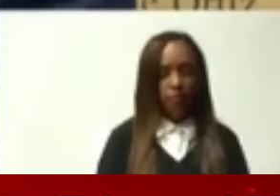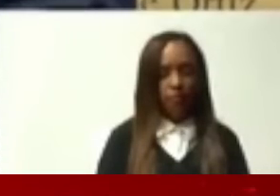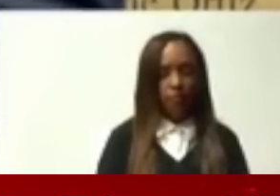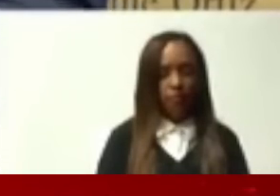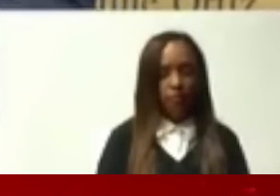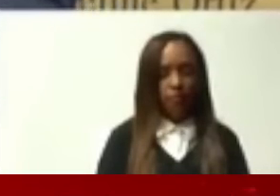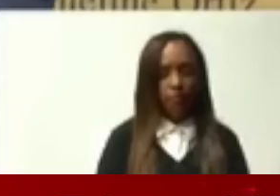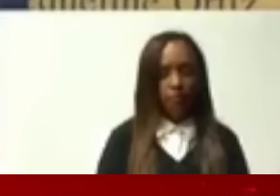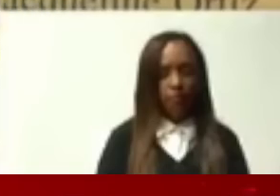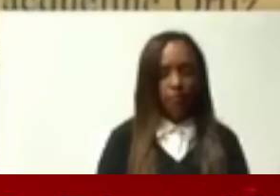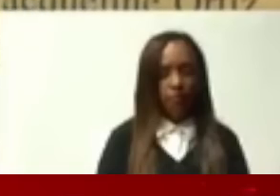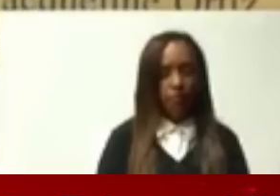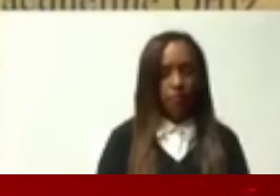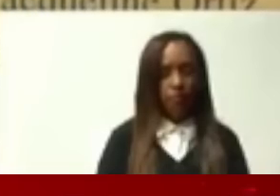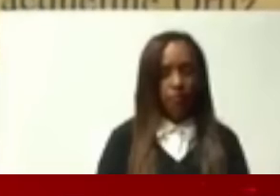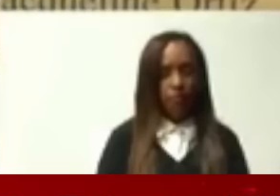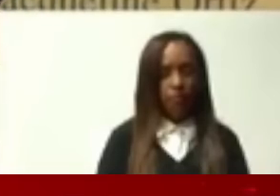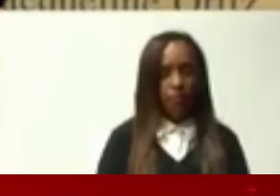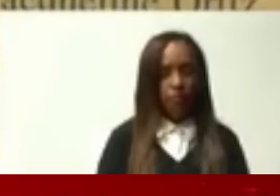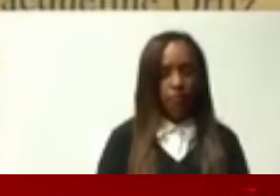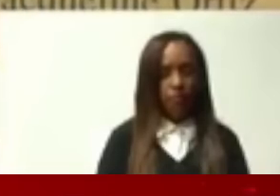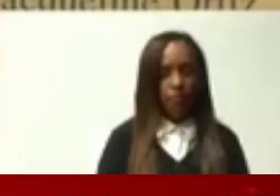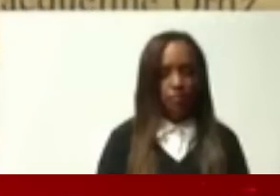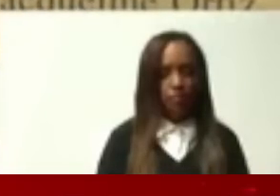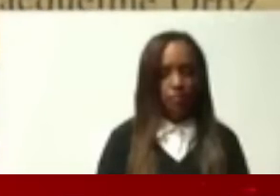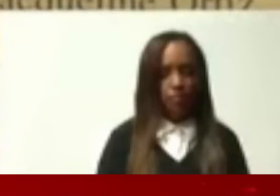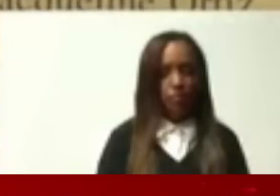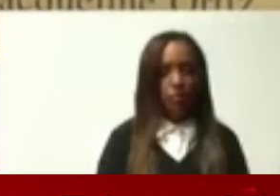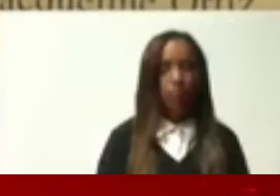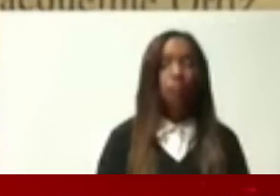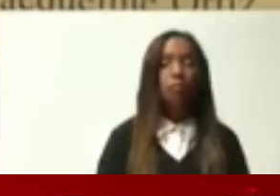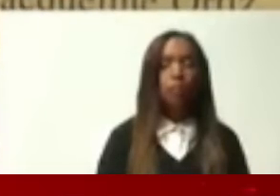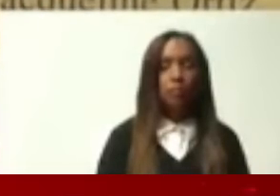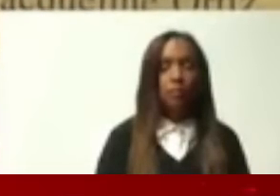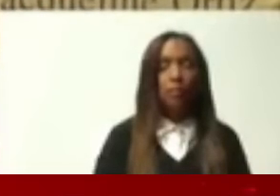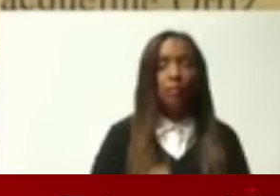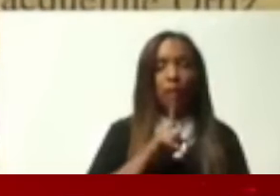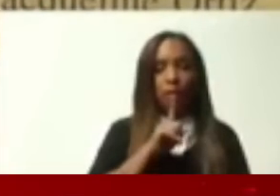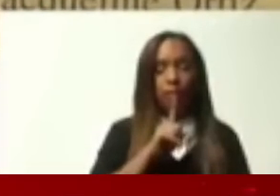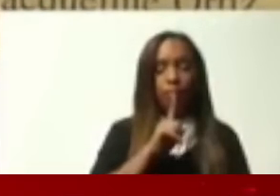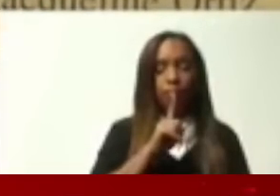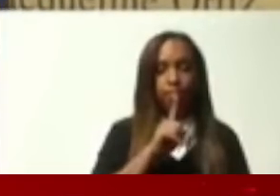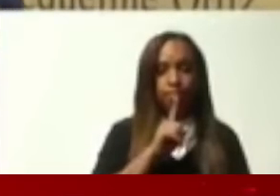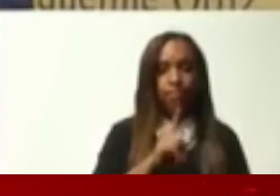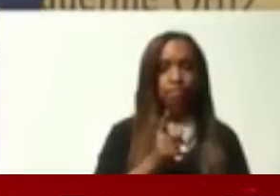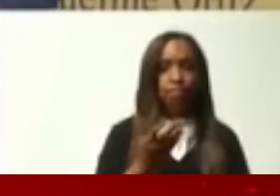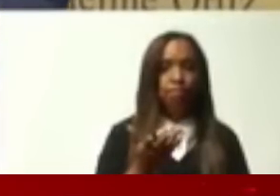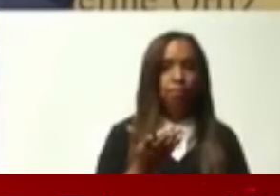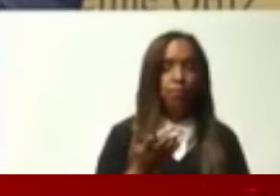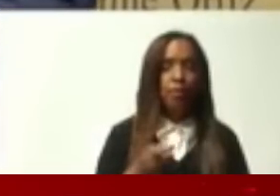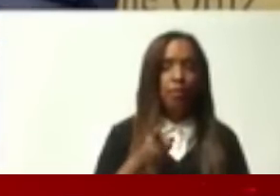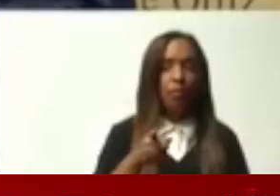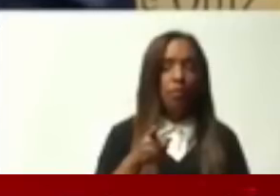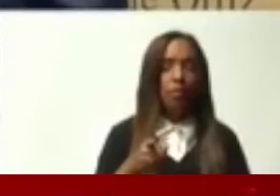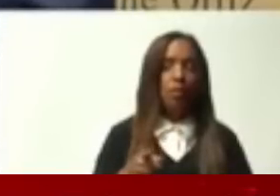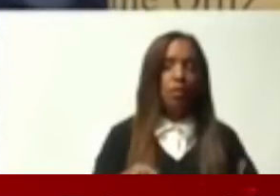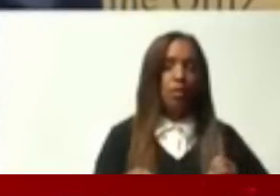de brindarle, aceptando la renuncia de un colega diputado que